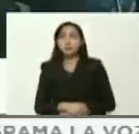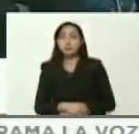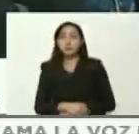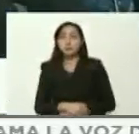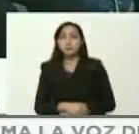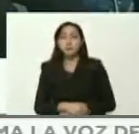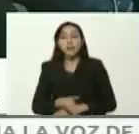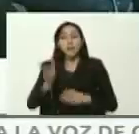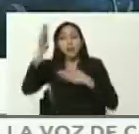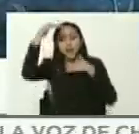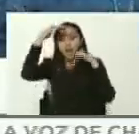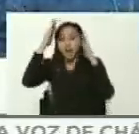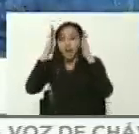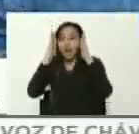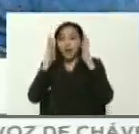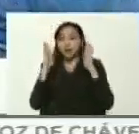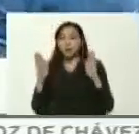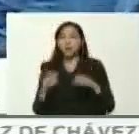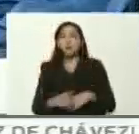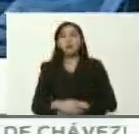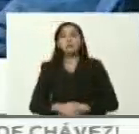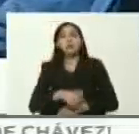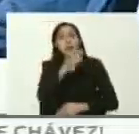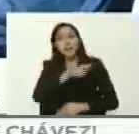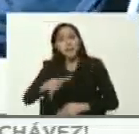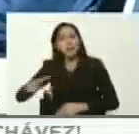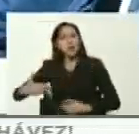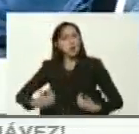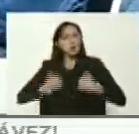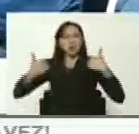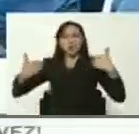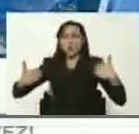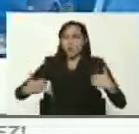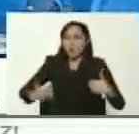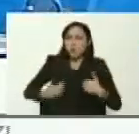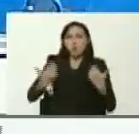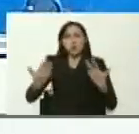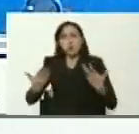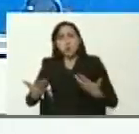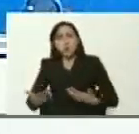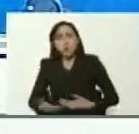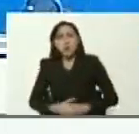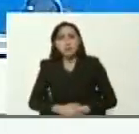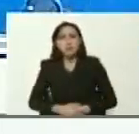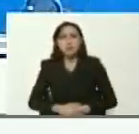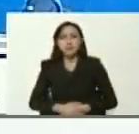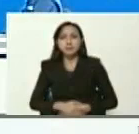La atención a los que más sufren, a los más afligidos.